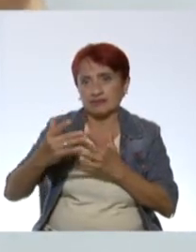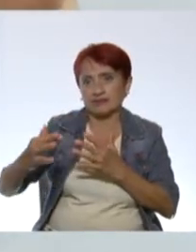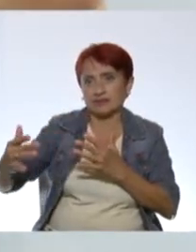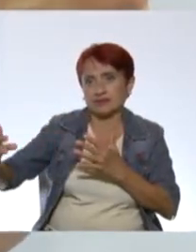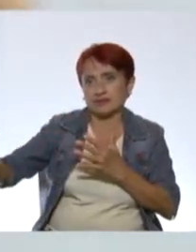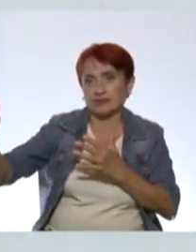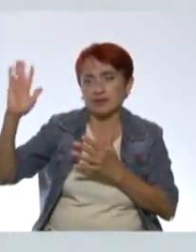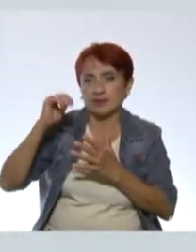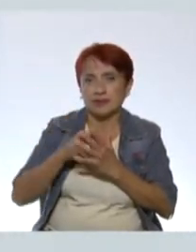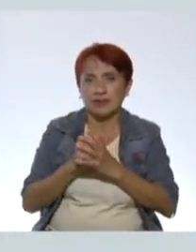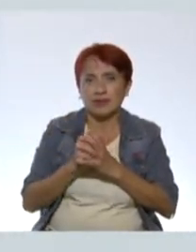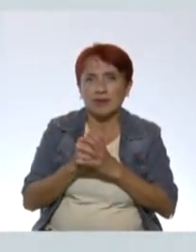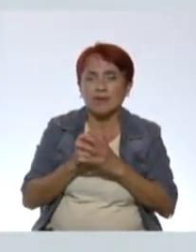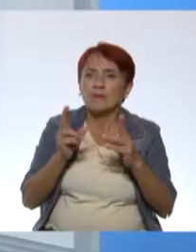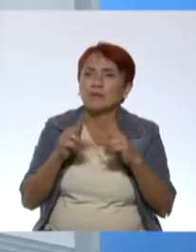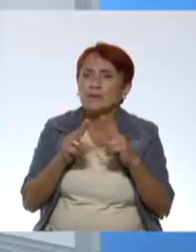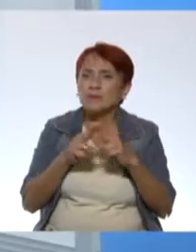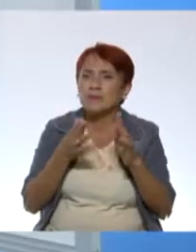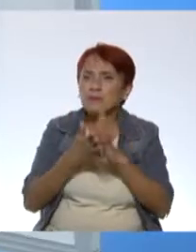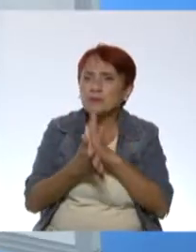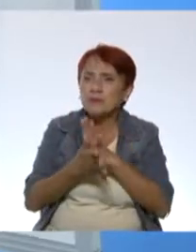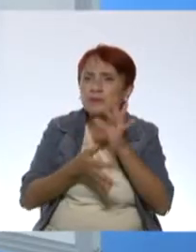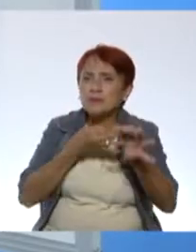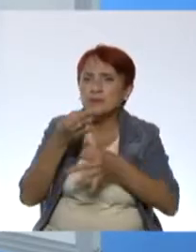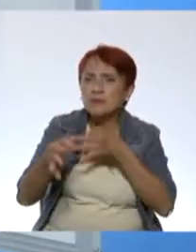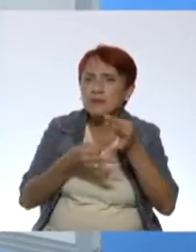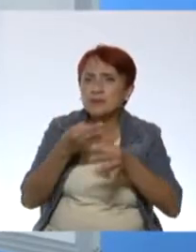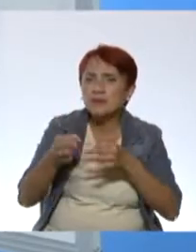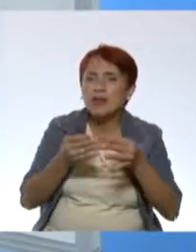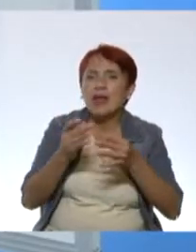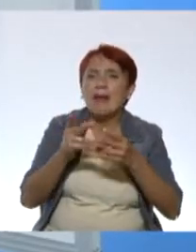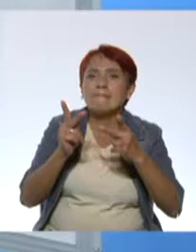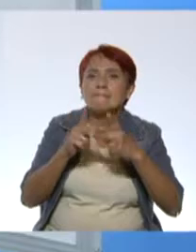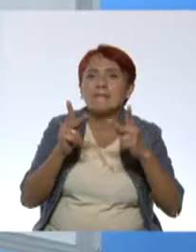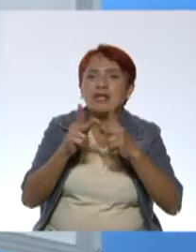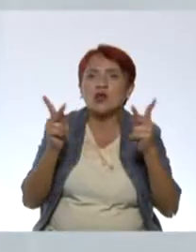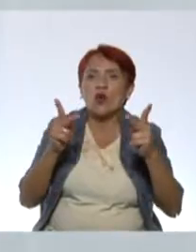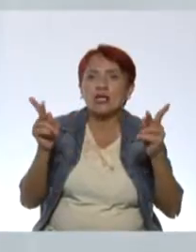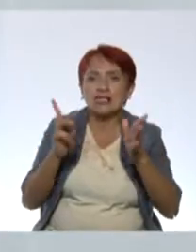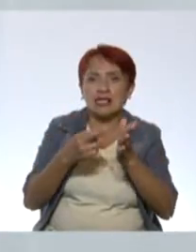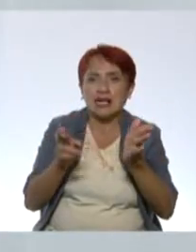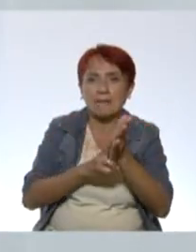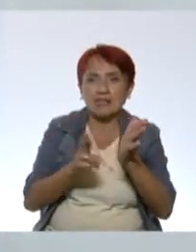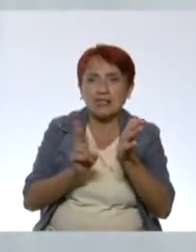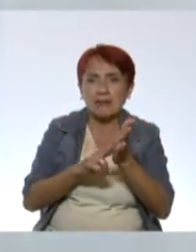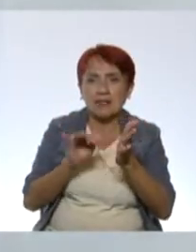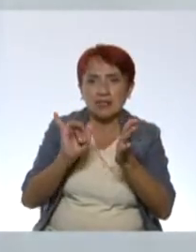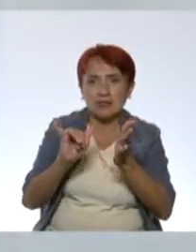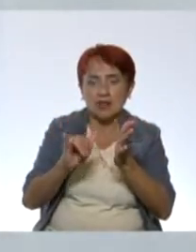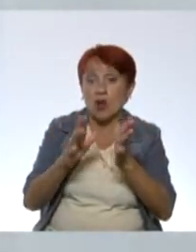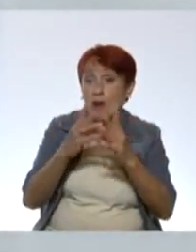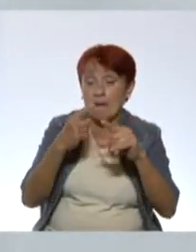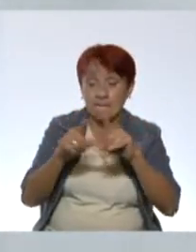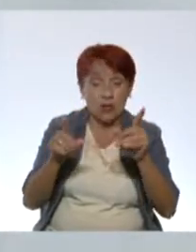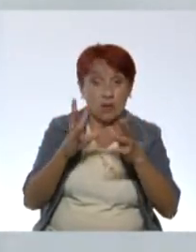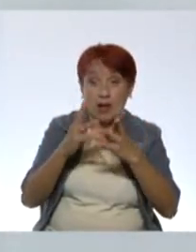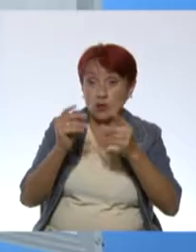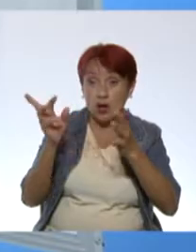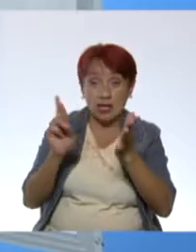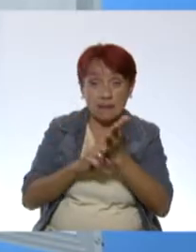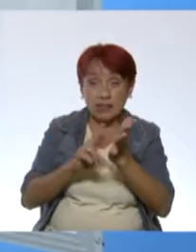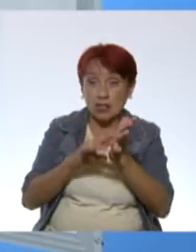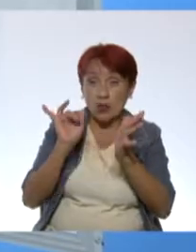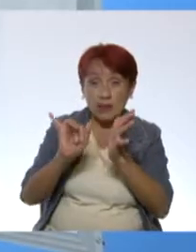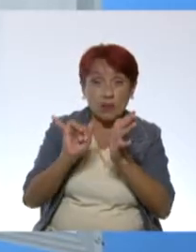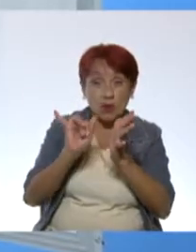1,3 infinitamente. Esto es lo que se conocen como expresiones periódicas. Y nosotros, para no repetir todas esas